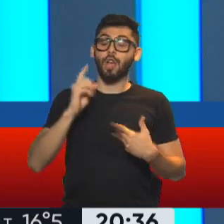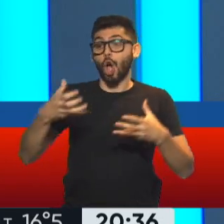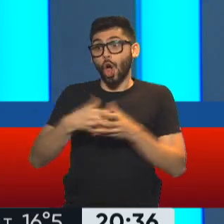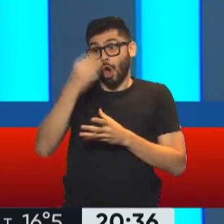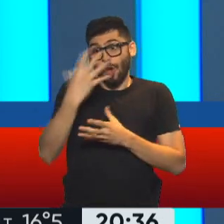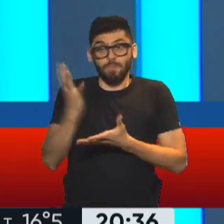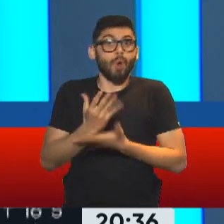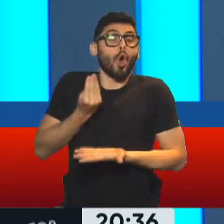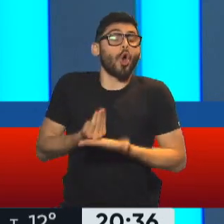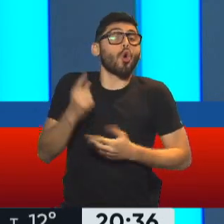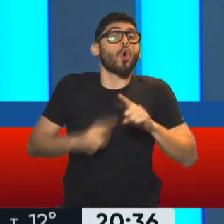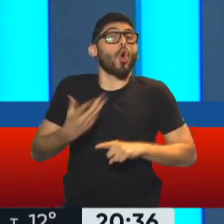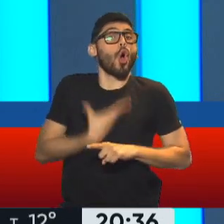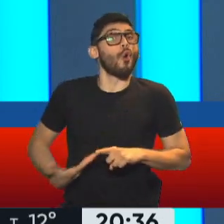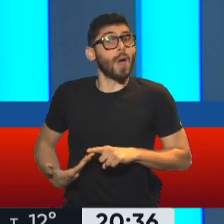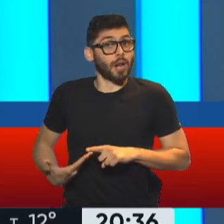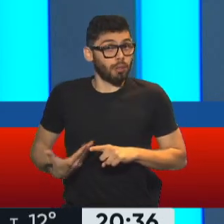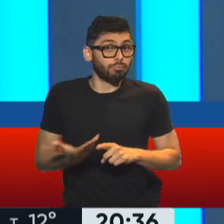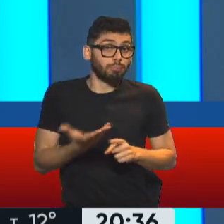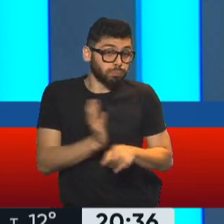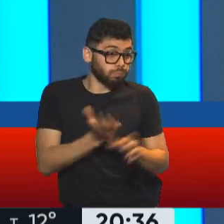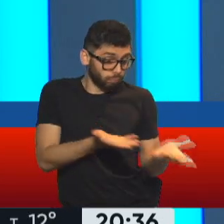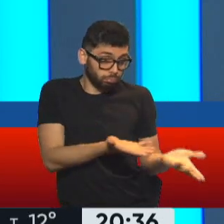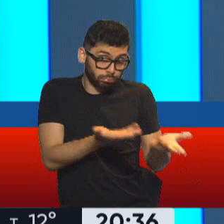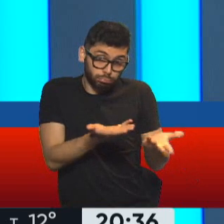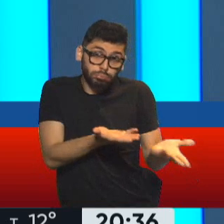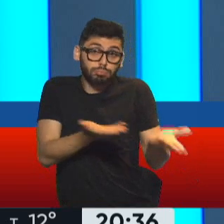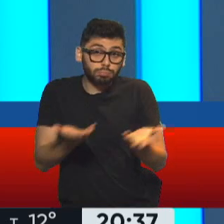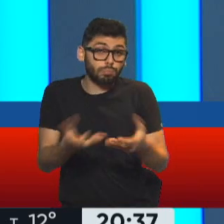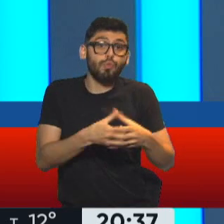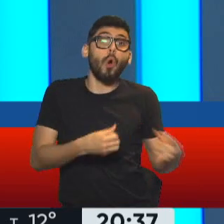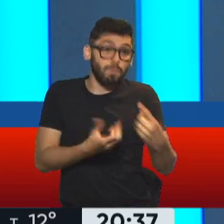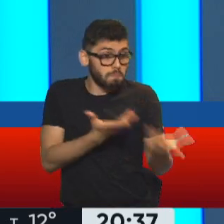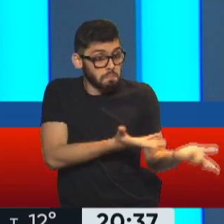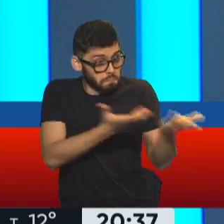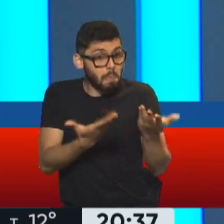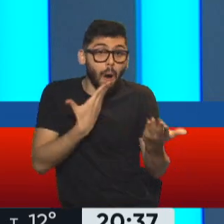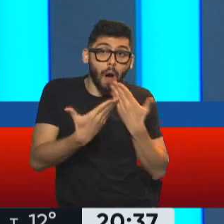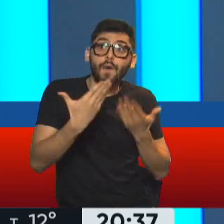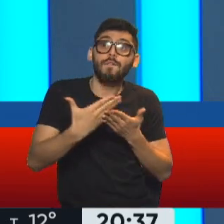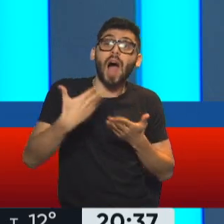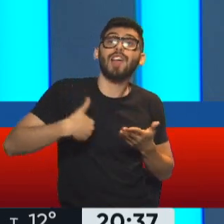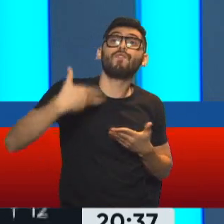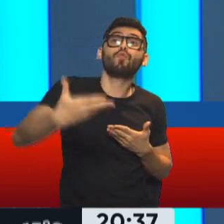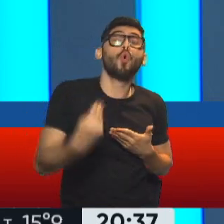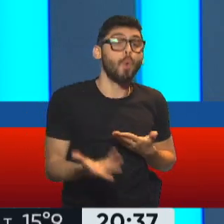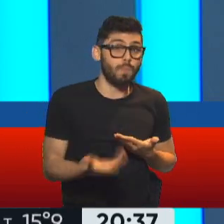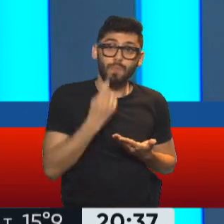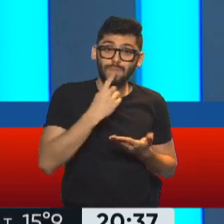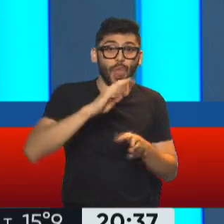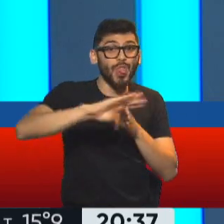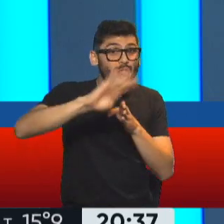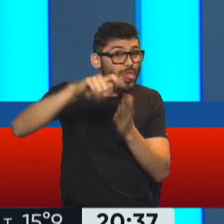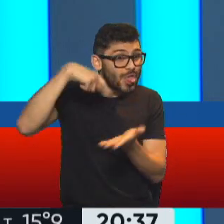de gobernar, está invitando a la oposición a un debate sobre el futuro de Argentina, porque pagar la deuda externa es